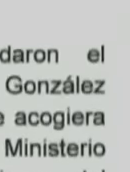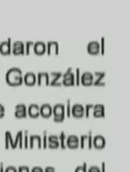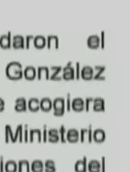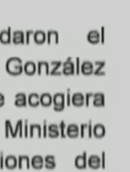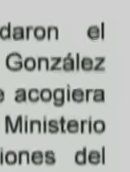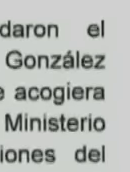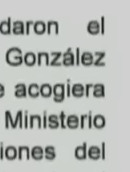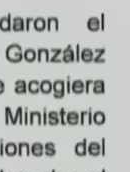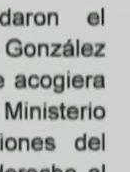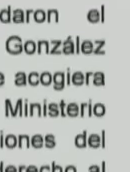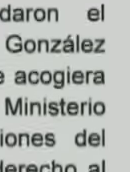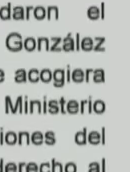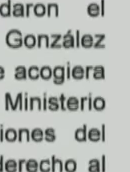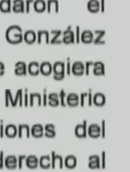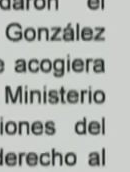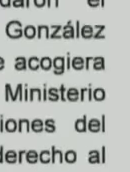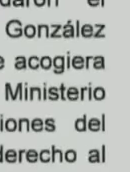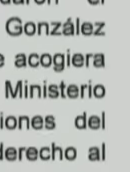Punto 2.